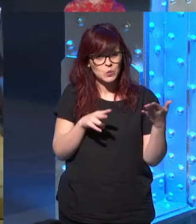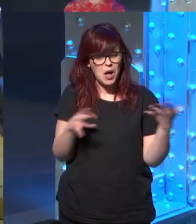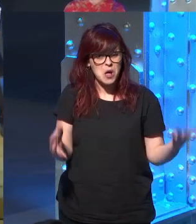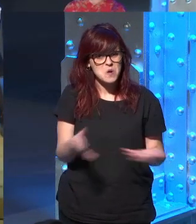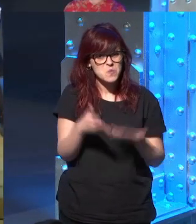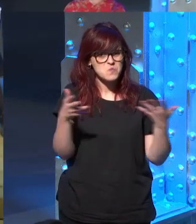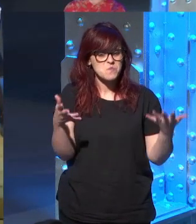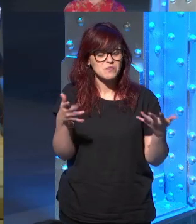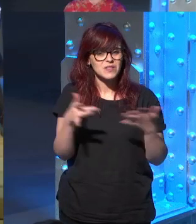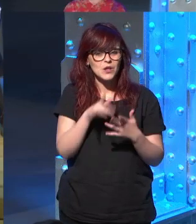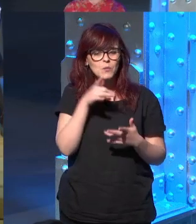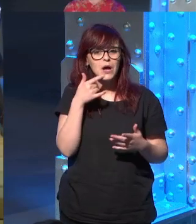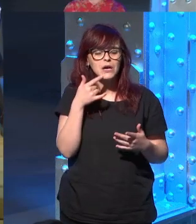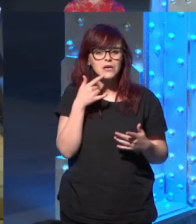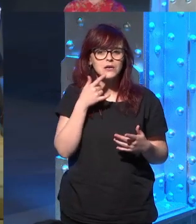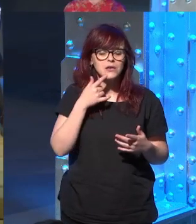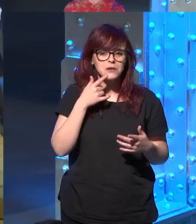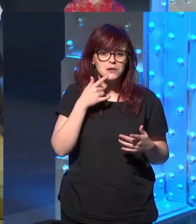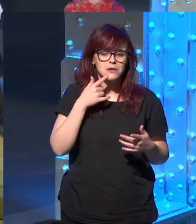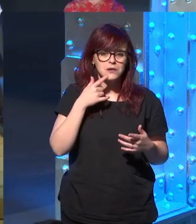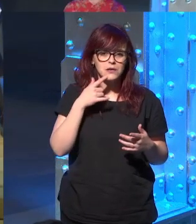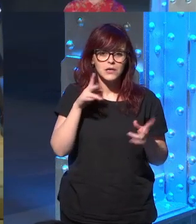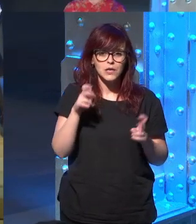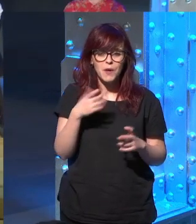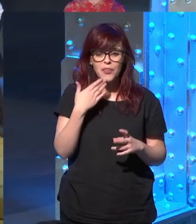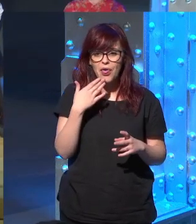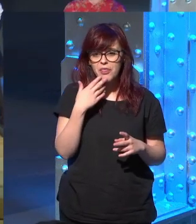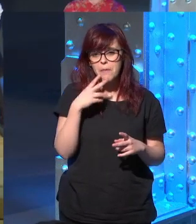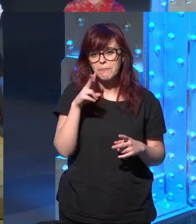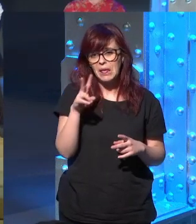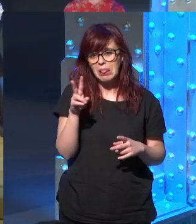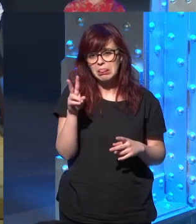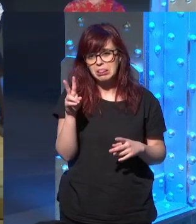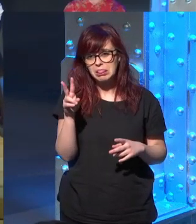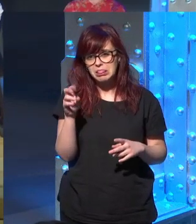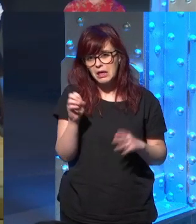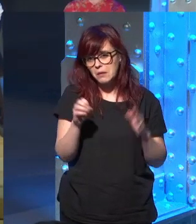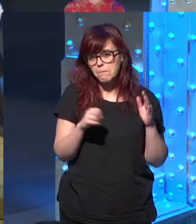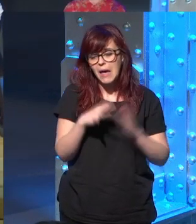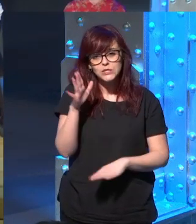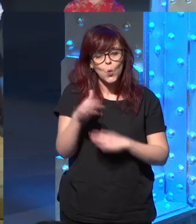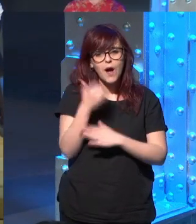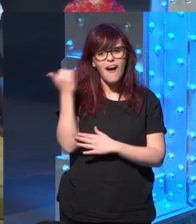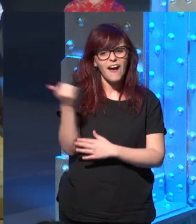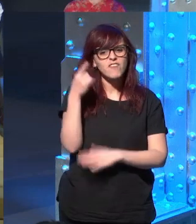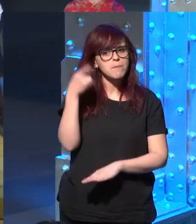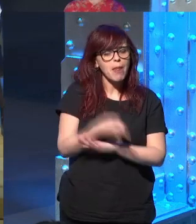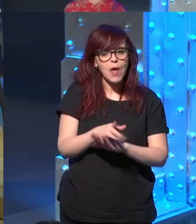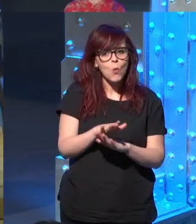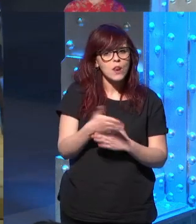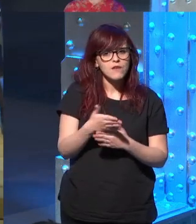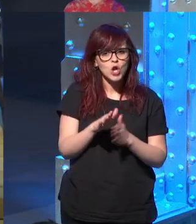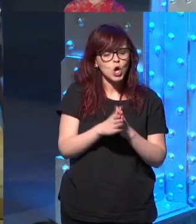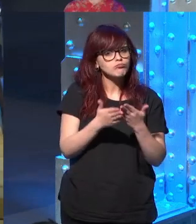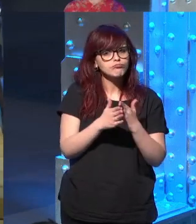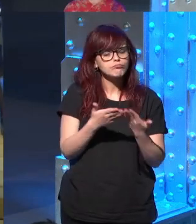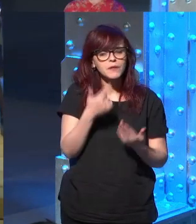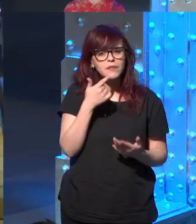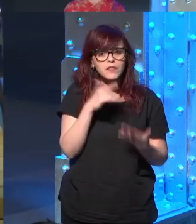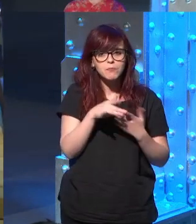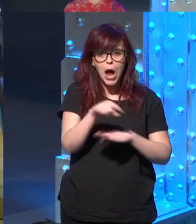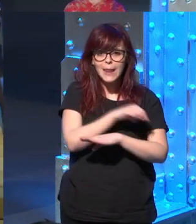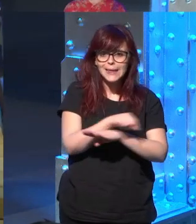ya, bueno, tampoco, no se le forzó nunca, a los veintipico años tuvo un jefe que le hizo leer un libro porque le dijo, oye, mira, como